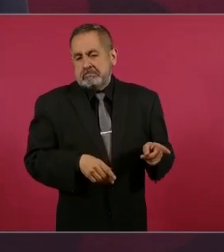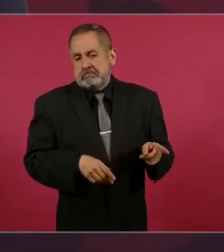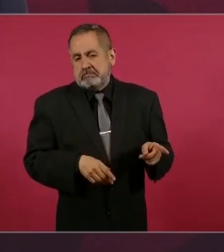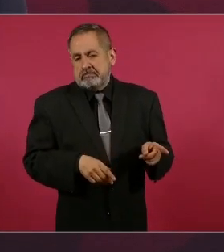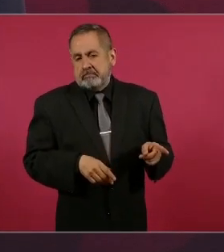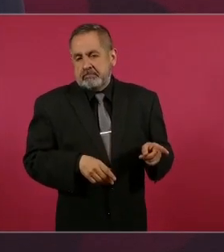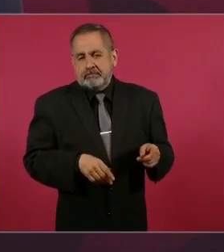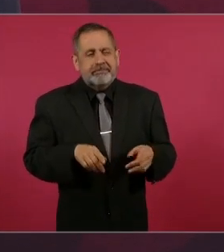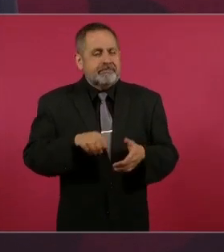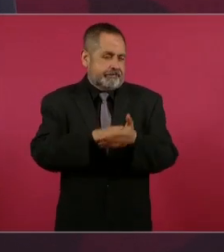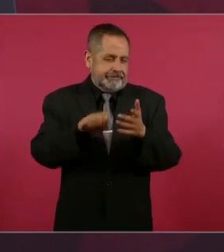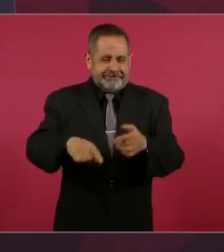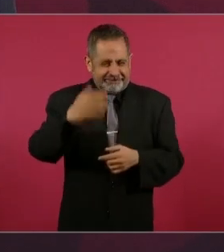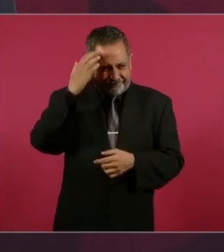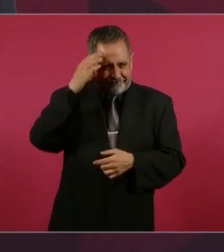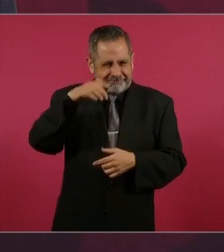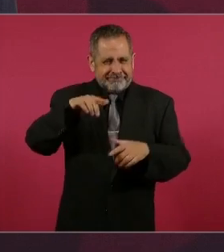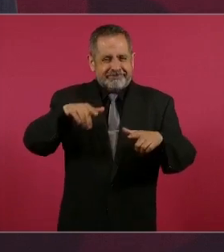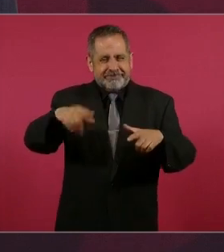en el lago de Texcoco,